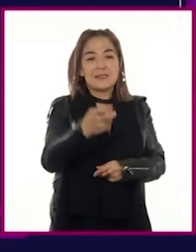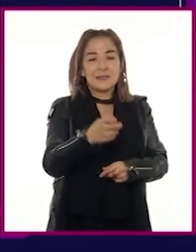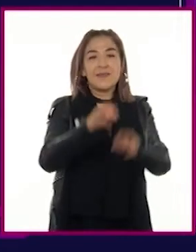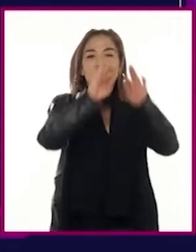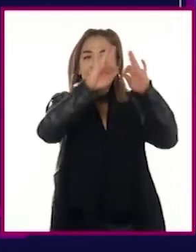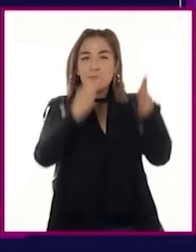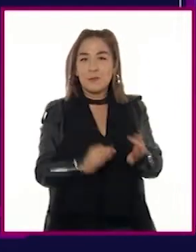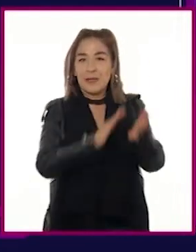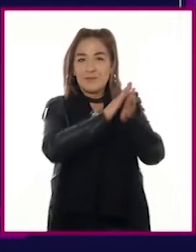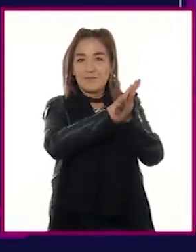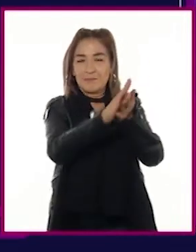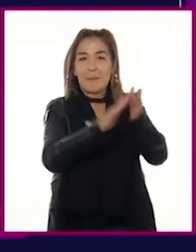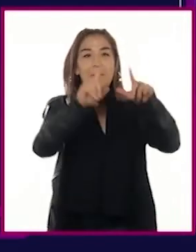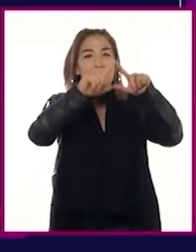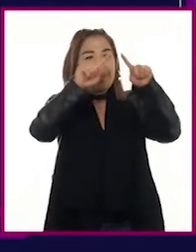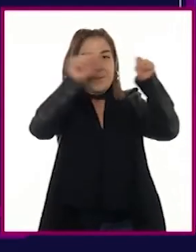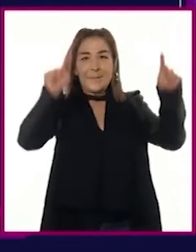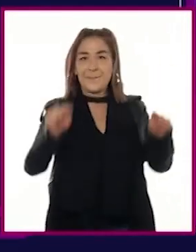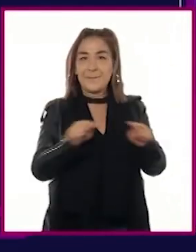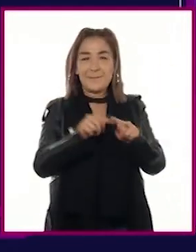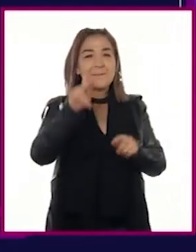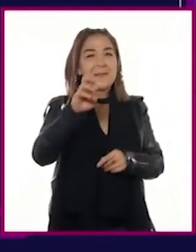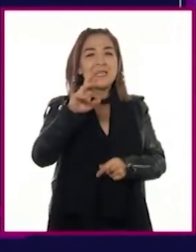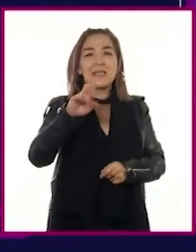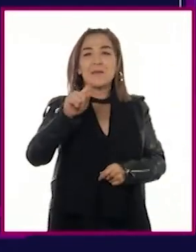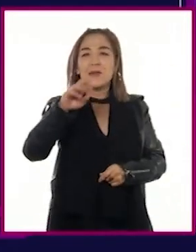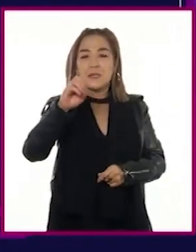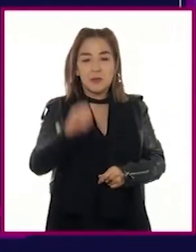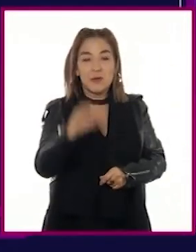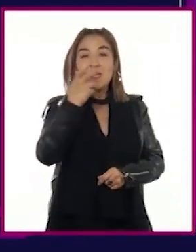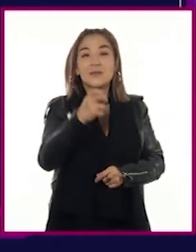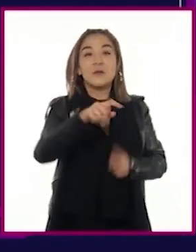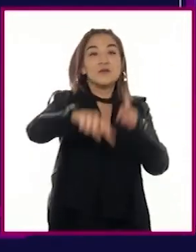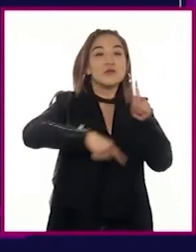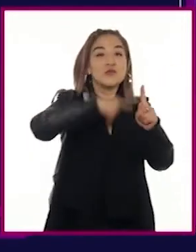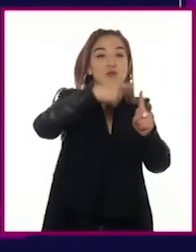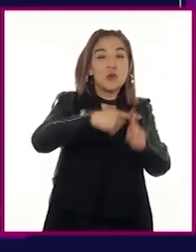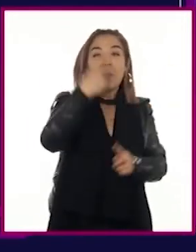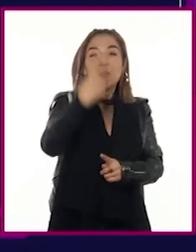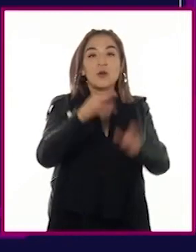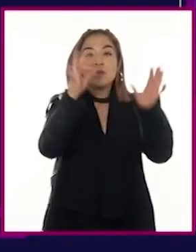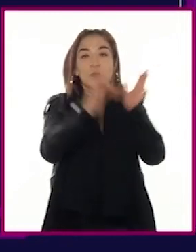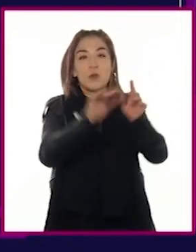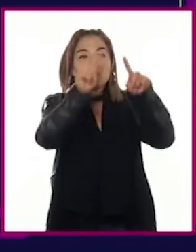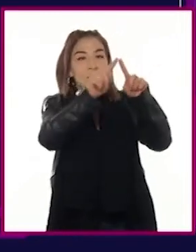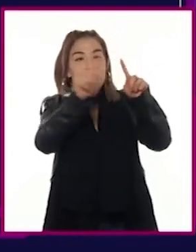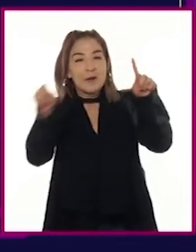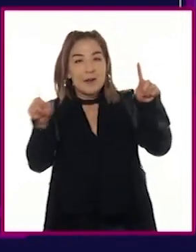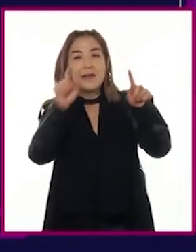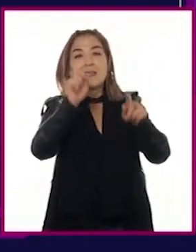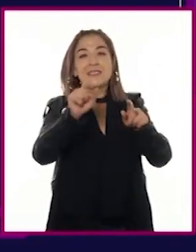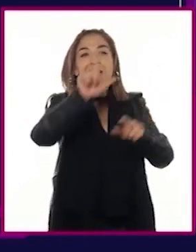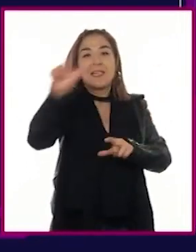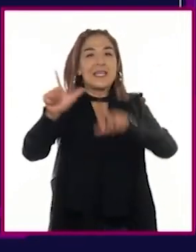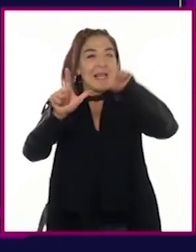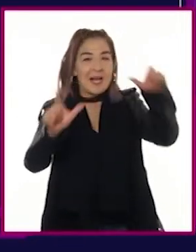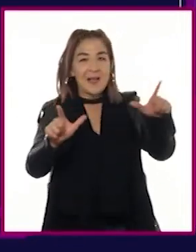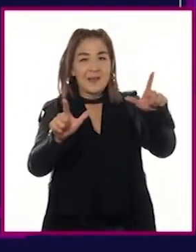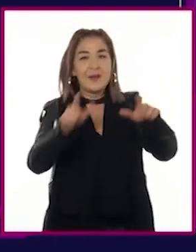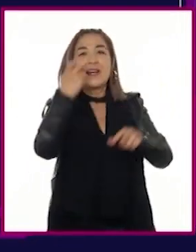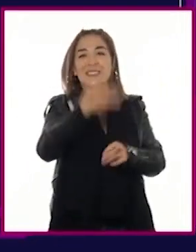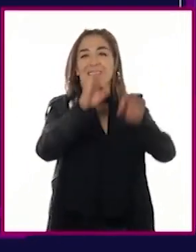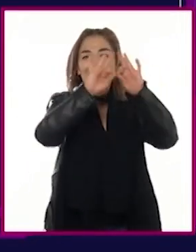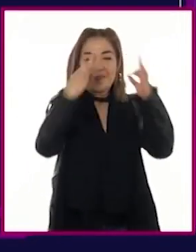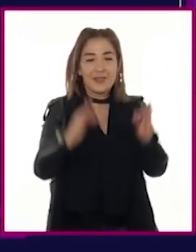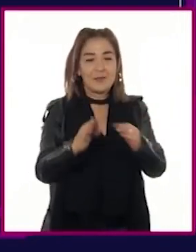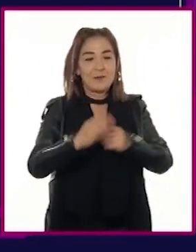figura. Entendiendo el perímetro como la suma de los segmentos, que son los lados del polígono,